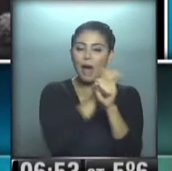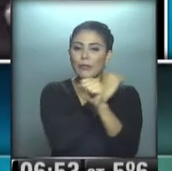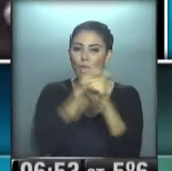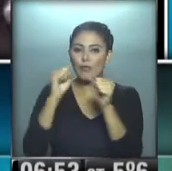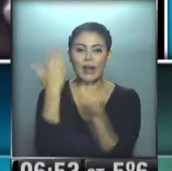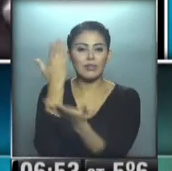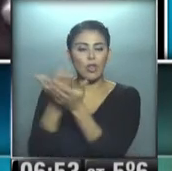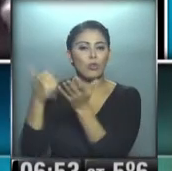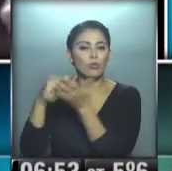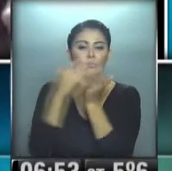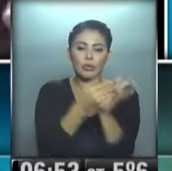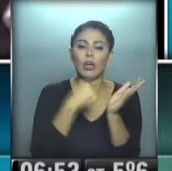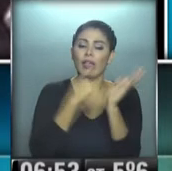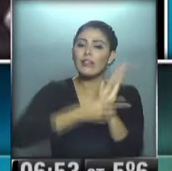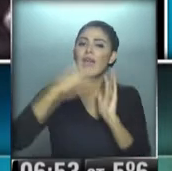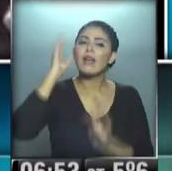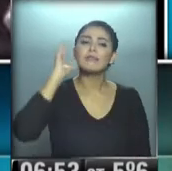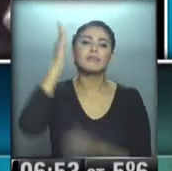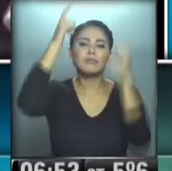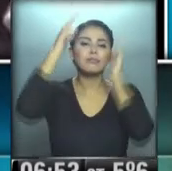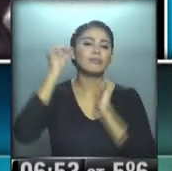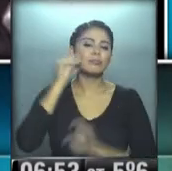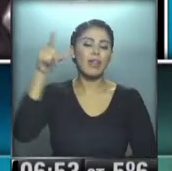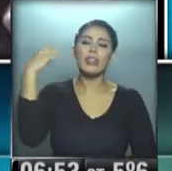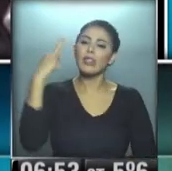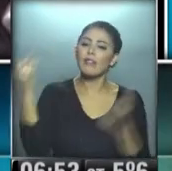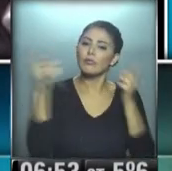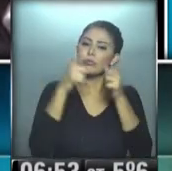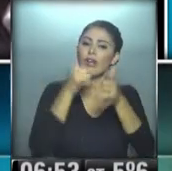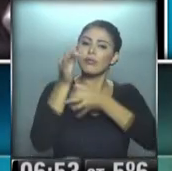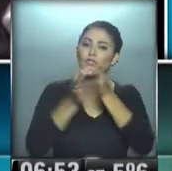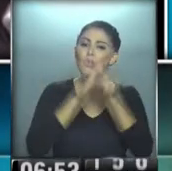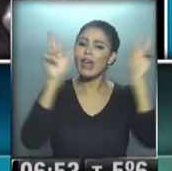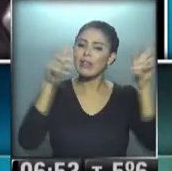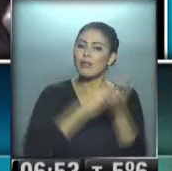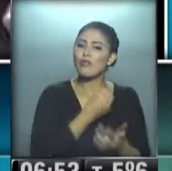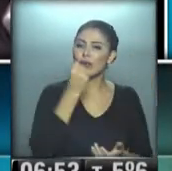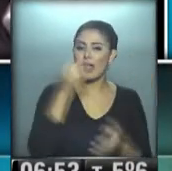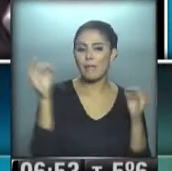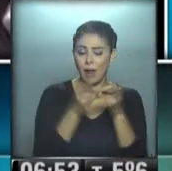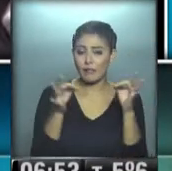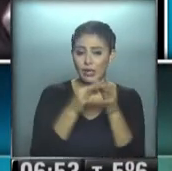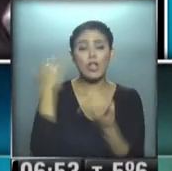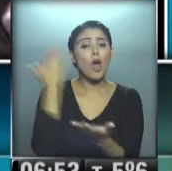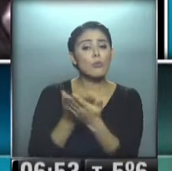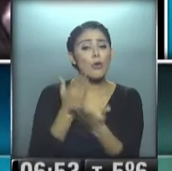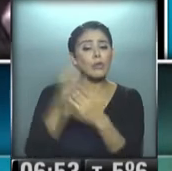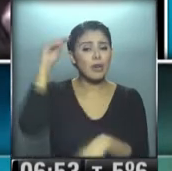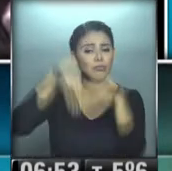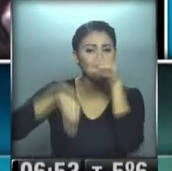Argentina en la que exhorta al Reino Unido a que acepte dialogar por la soberanía de las Islas Malvinas. La iniciativa fue votada